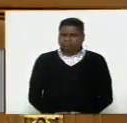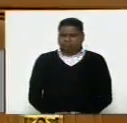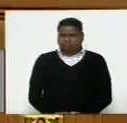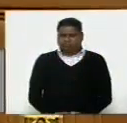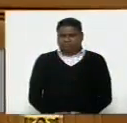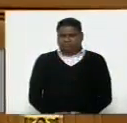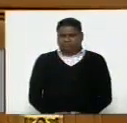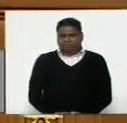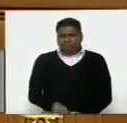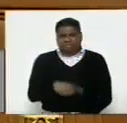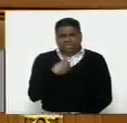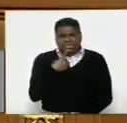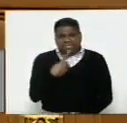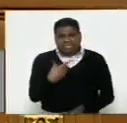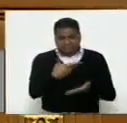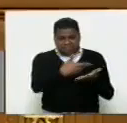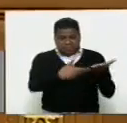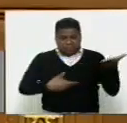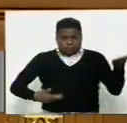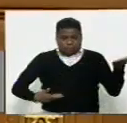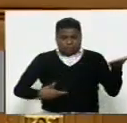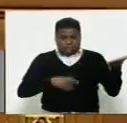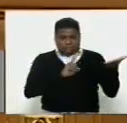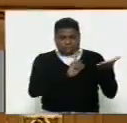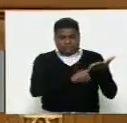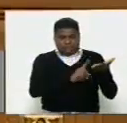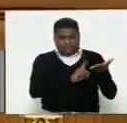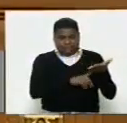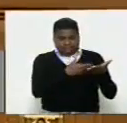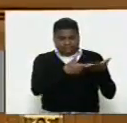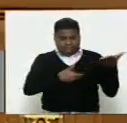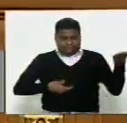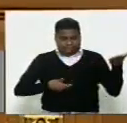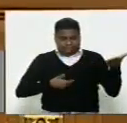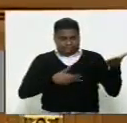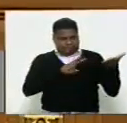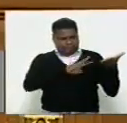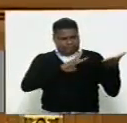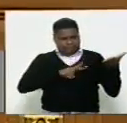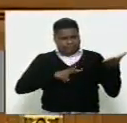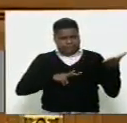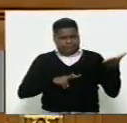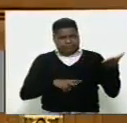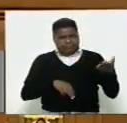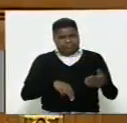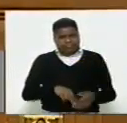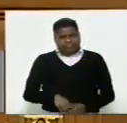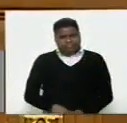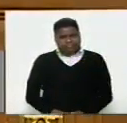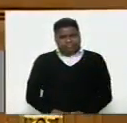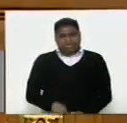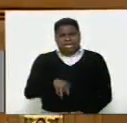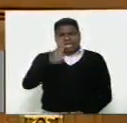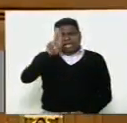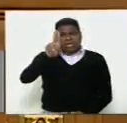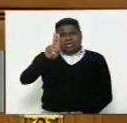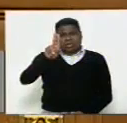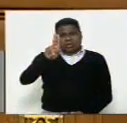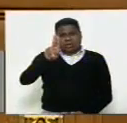Dice el documento esto, que nunca quiero dejar